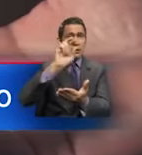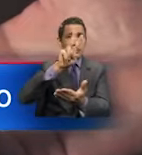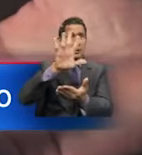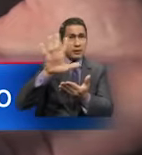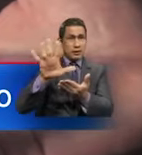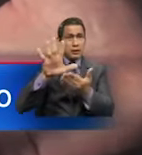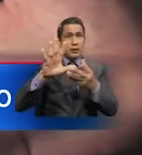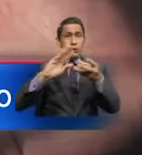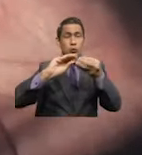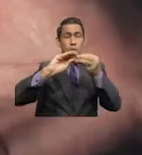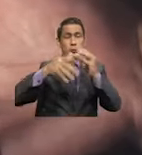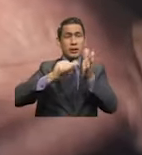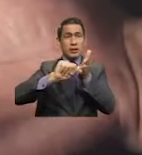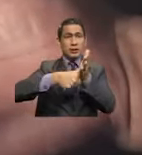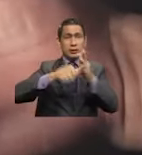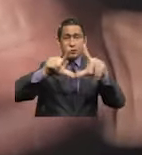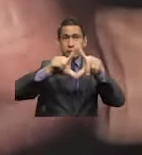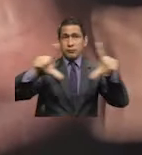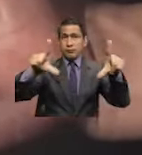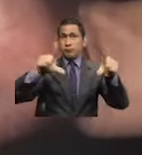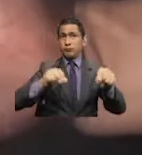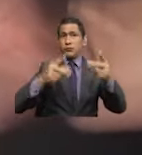2210-163625, con cédula